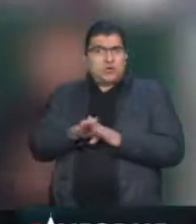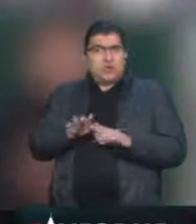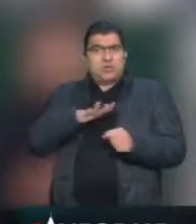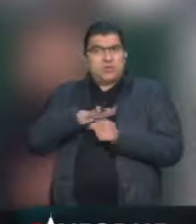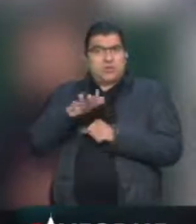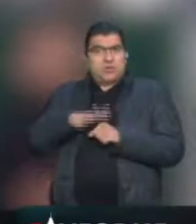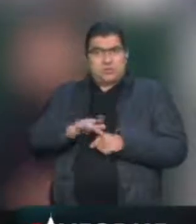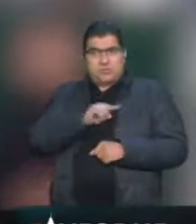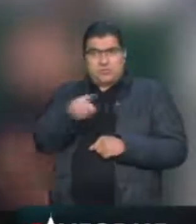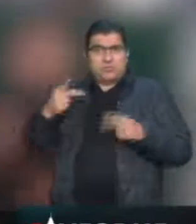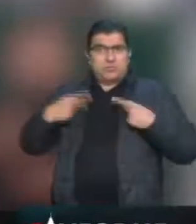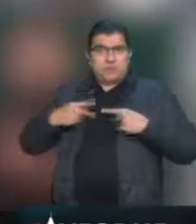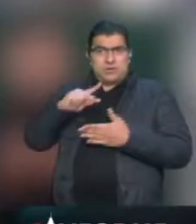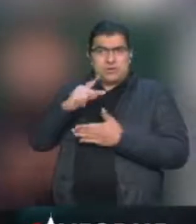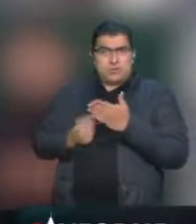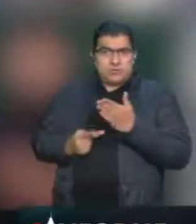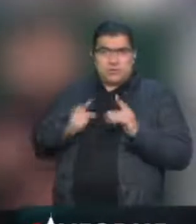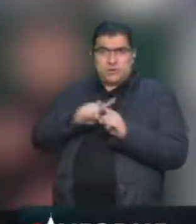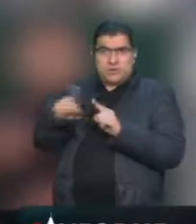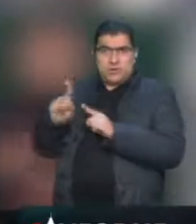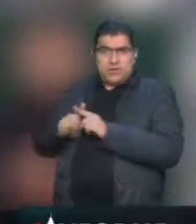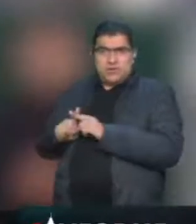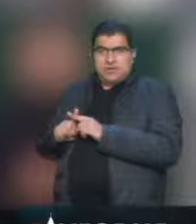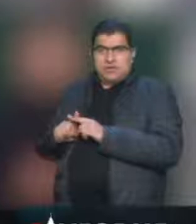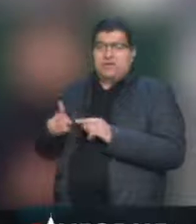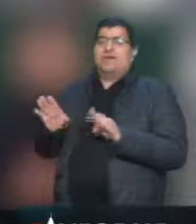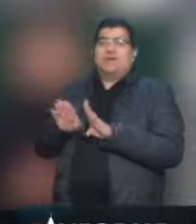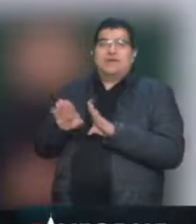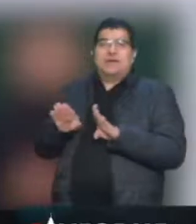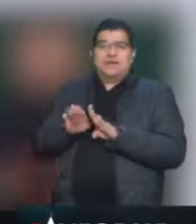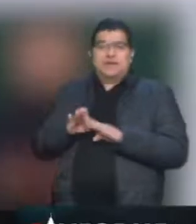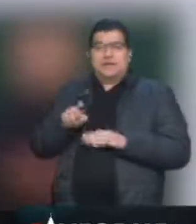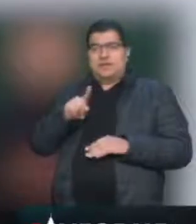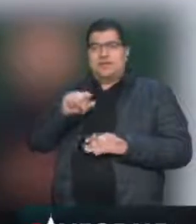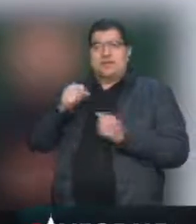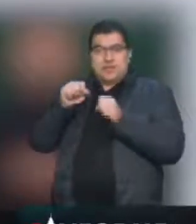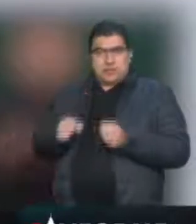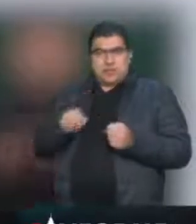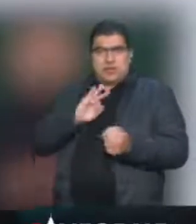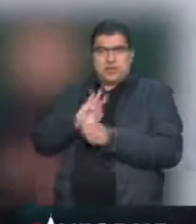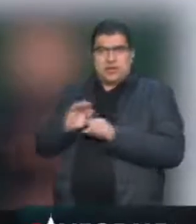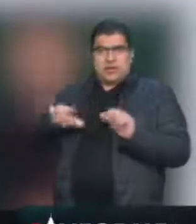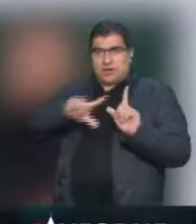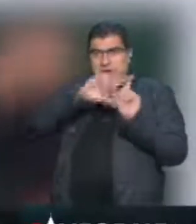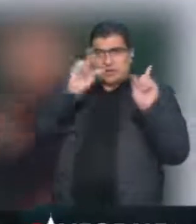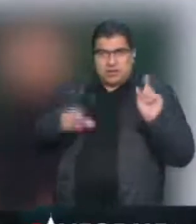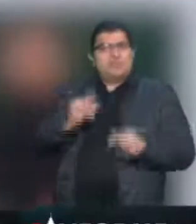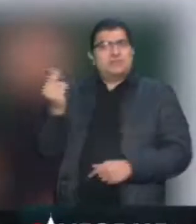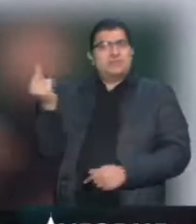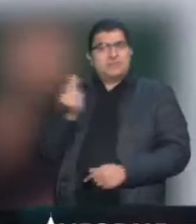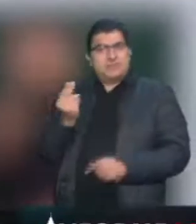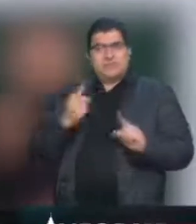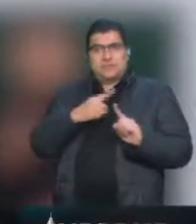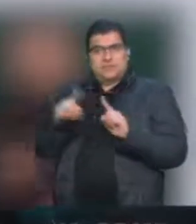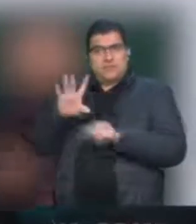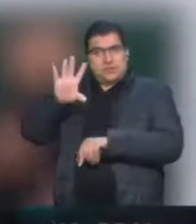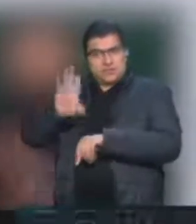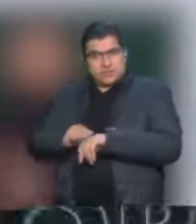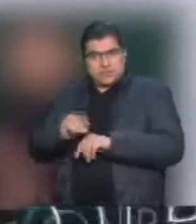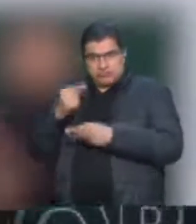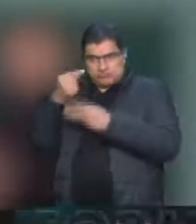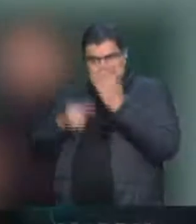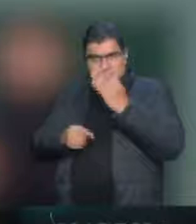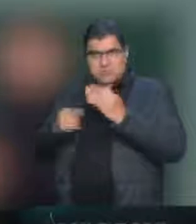Cualquier proyecto, incluso los considerados como de seguridad nacional, pues necesita una serie de permisos, se